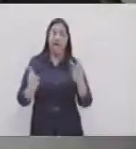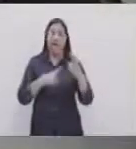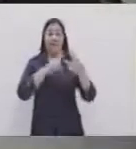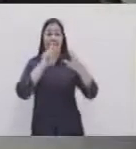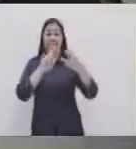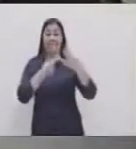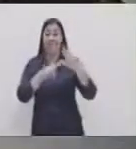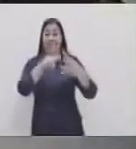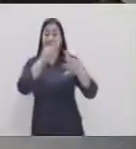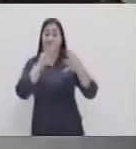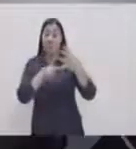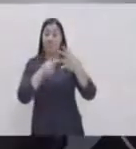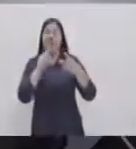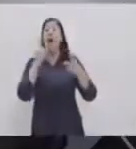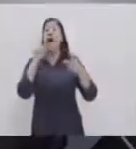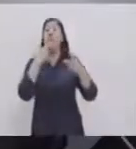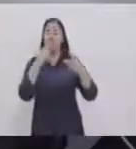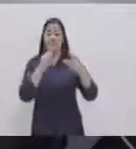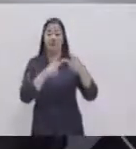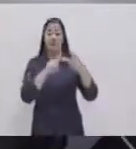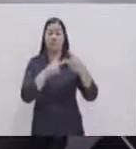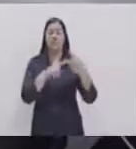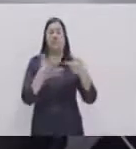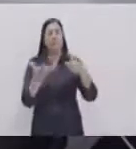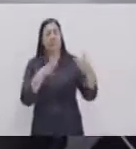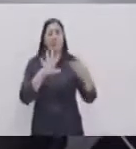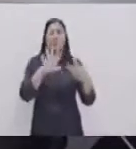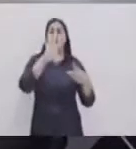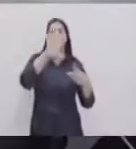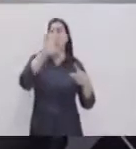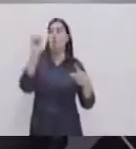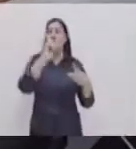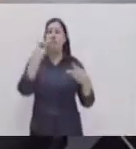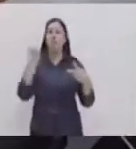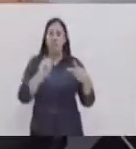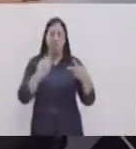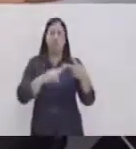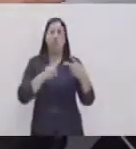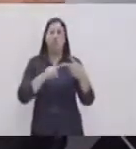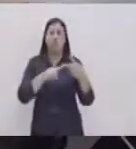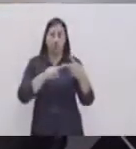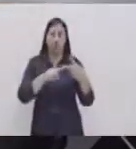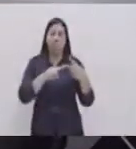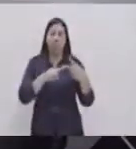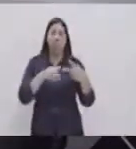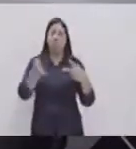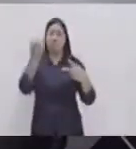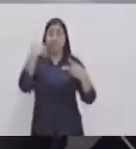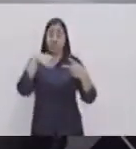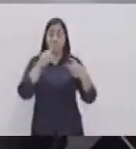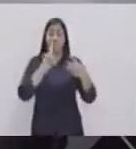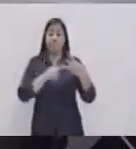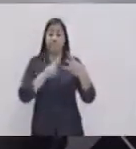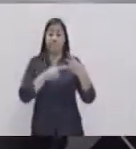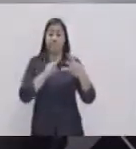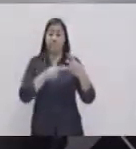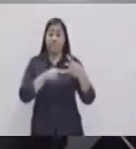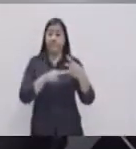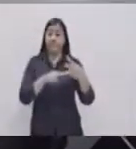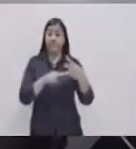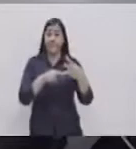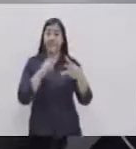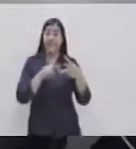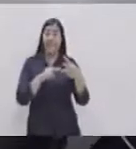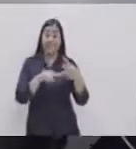se me olvidaba decirles que dura un 50% más o menos de la totalidad de horas que durmamos. Luego el otro